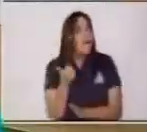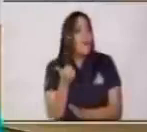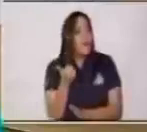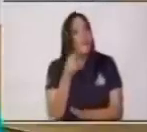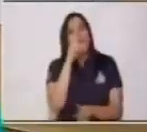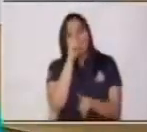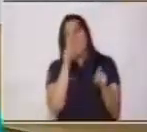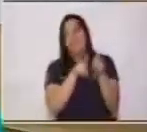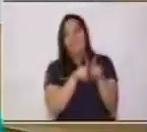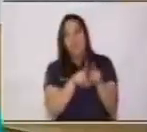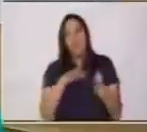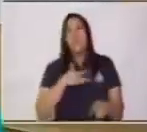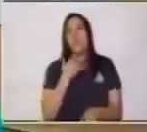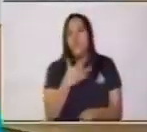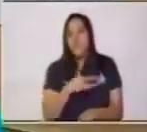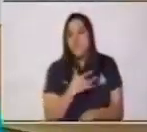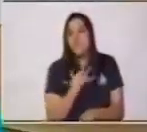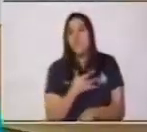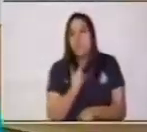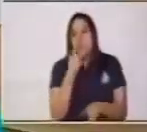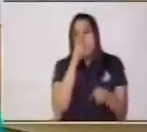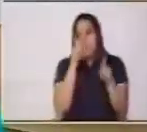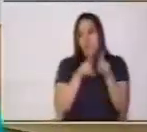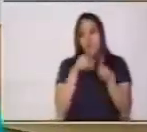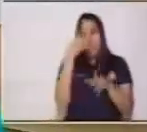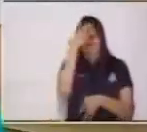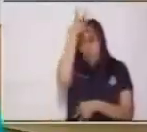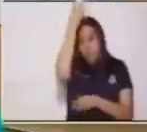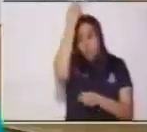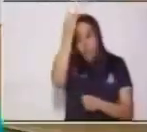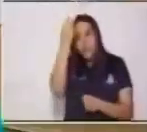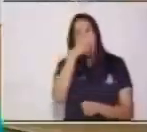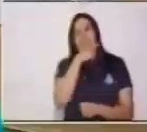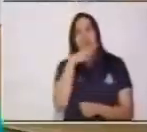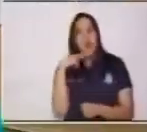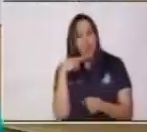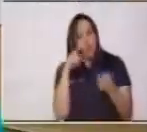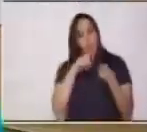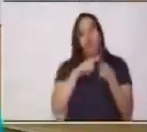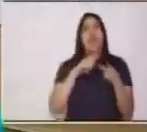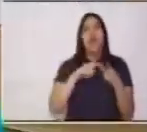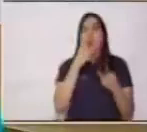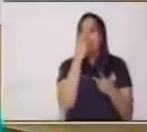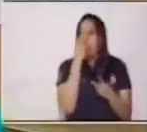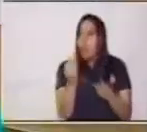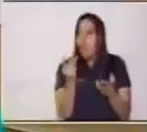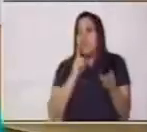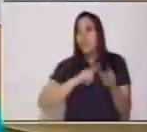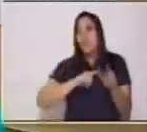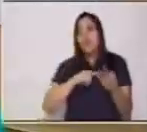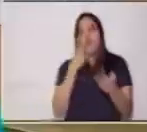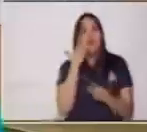mismos sentimientos que tiene tanto Caperucita Roja o el lobo o la abuelita, en algún momento los hemos experimentado